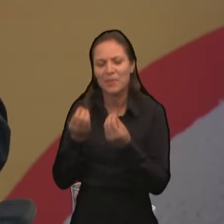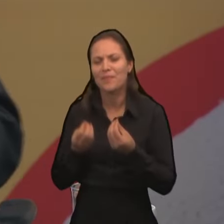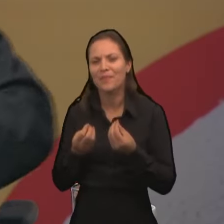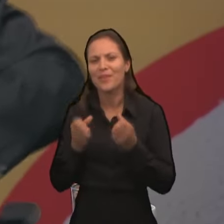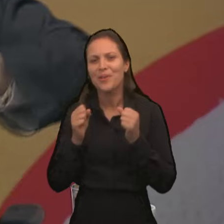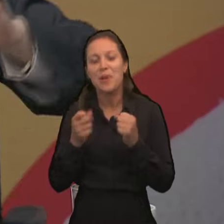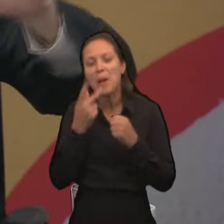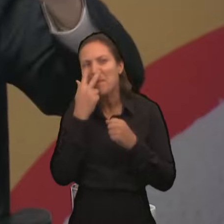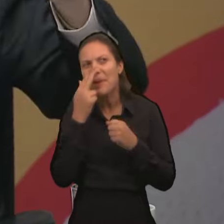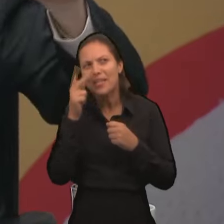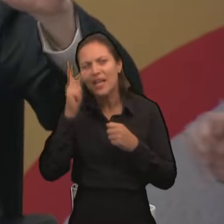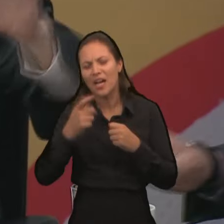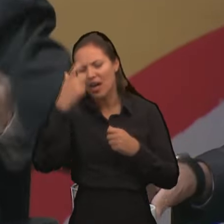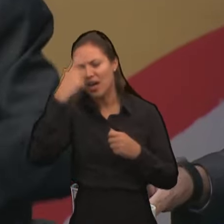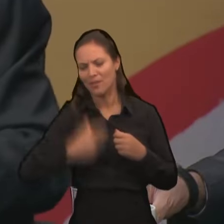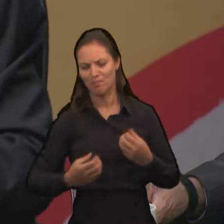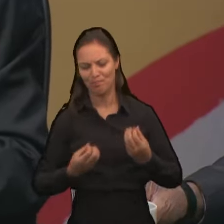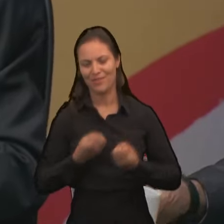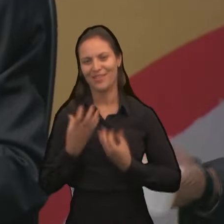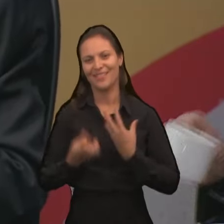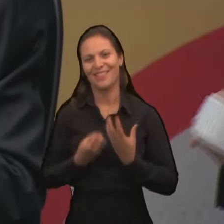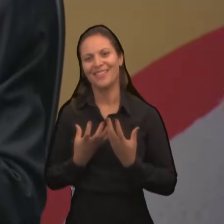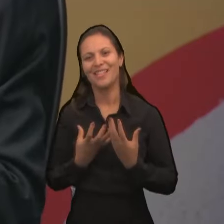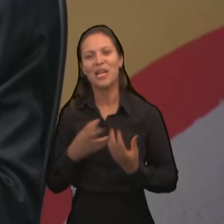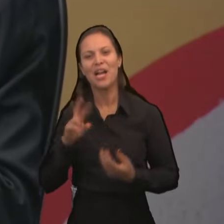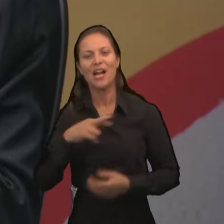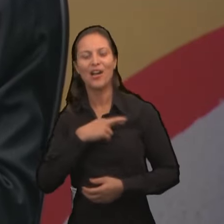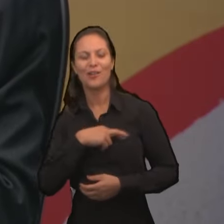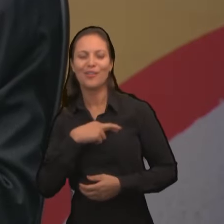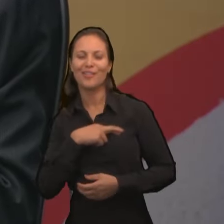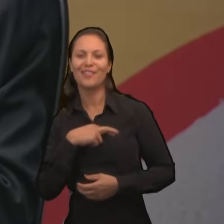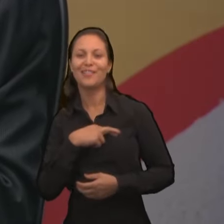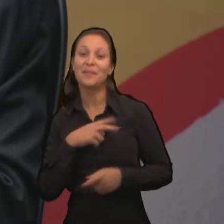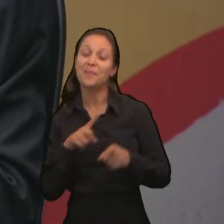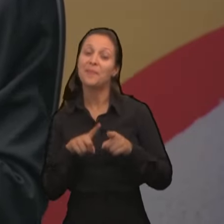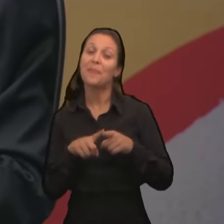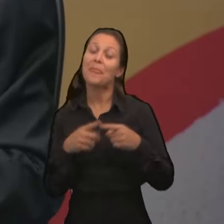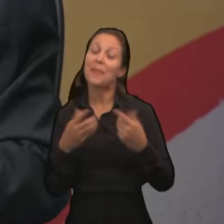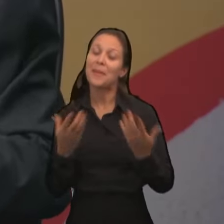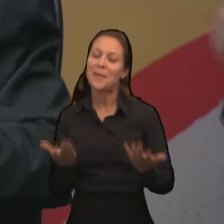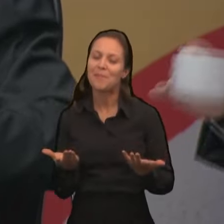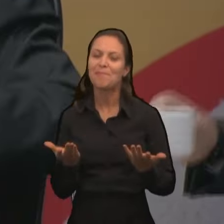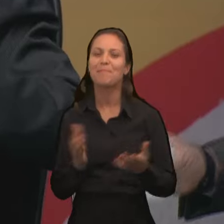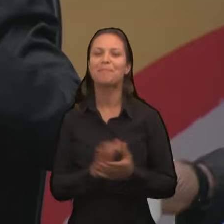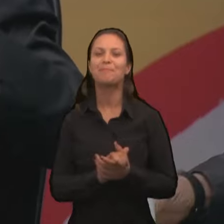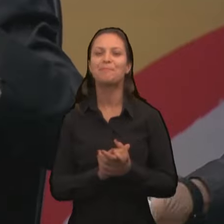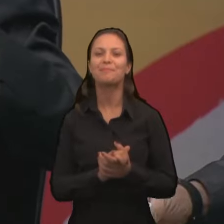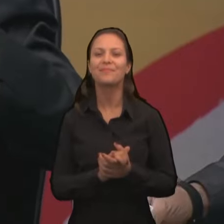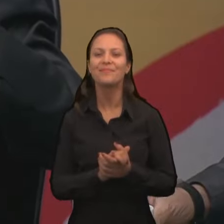presenta fraudulentamente como si fuera una persona real.